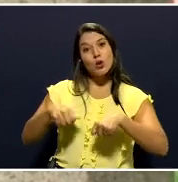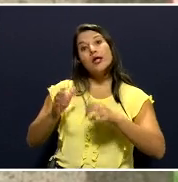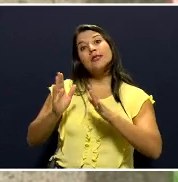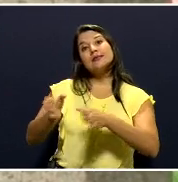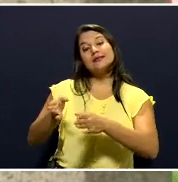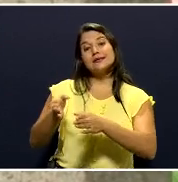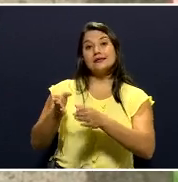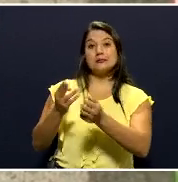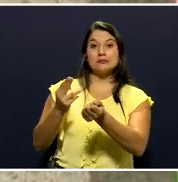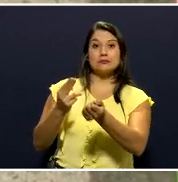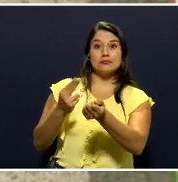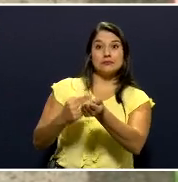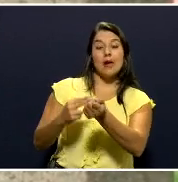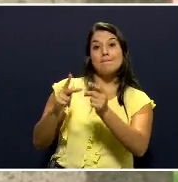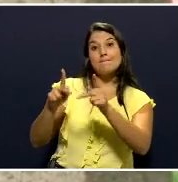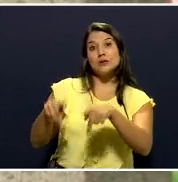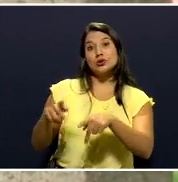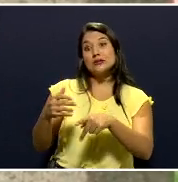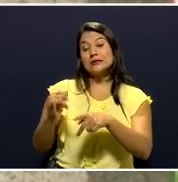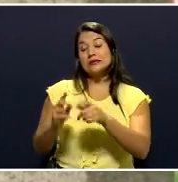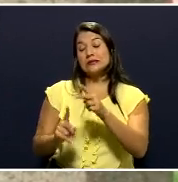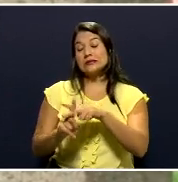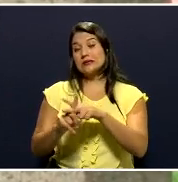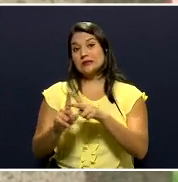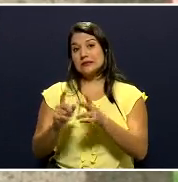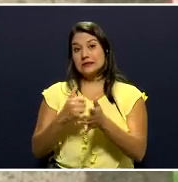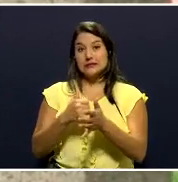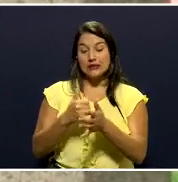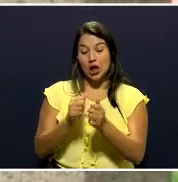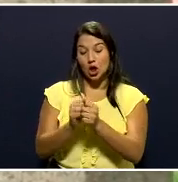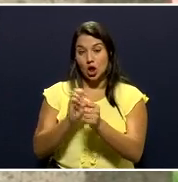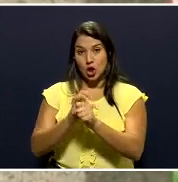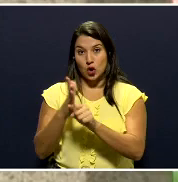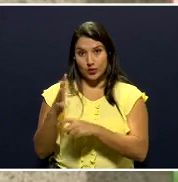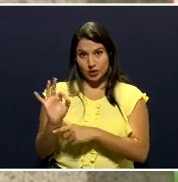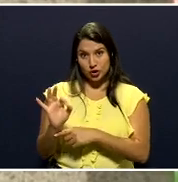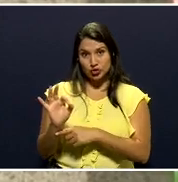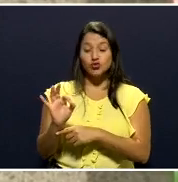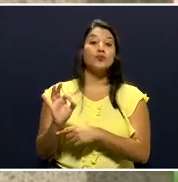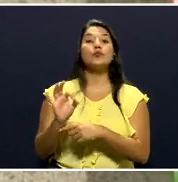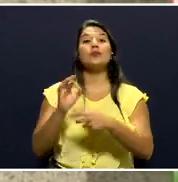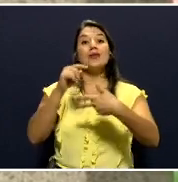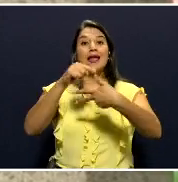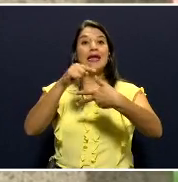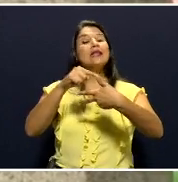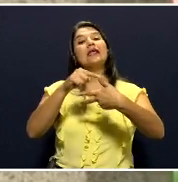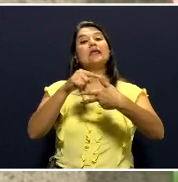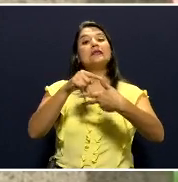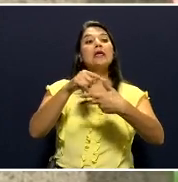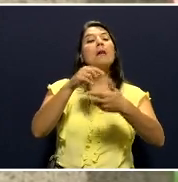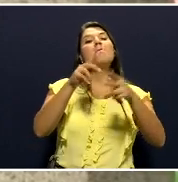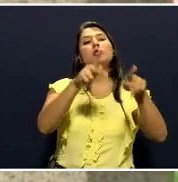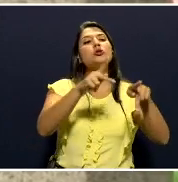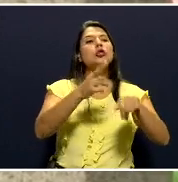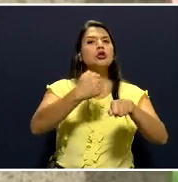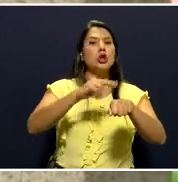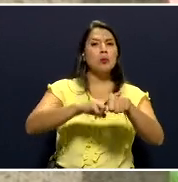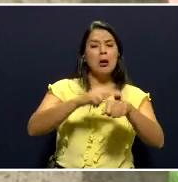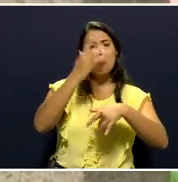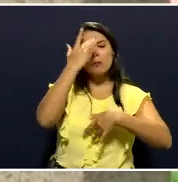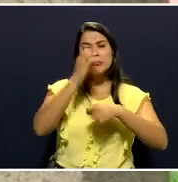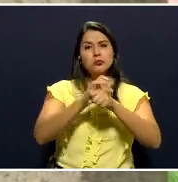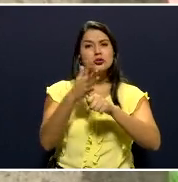complejidad intermedia y de cuidados intensivos. La de cuidados intensivos es la más compleja de ampliar, pero estamos buscando las